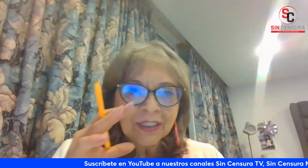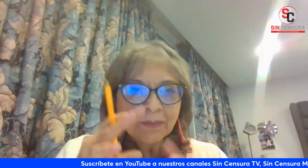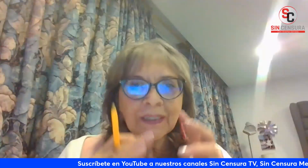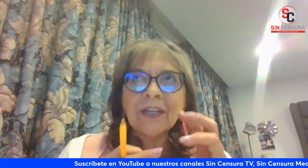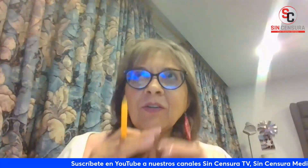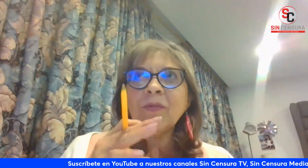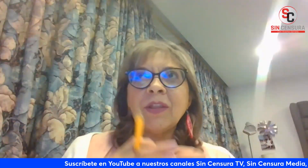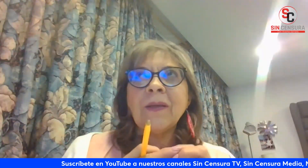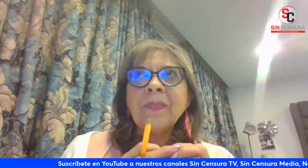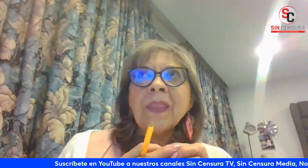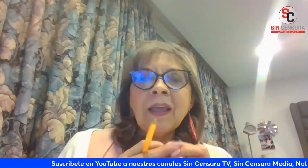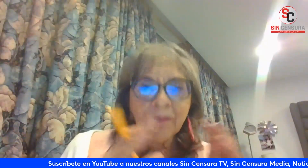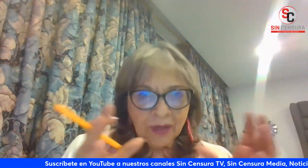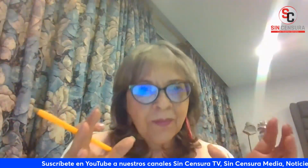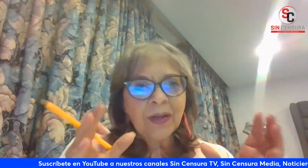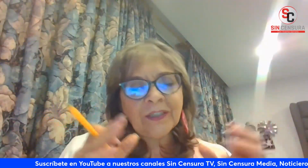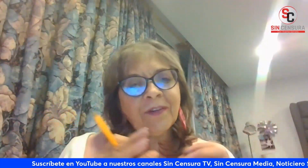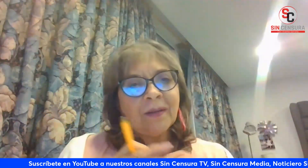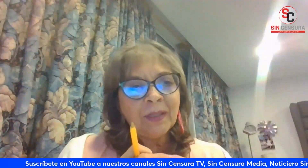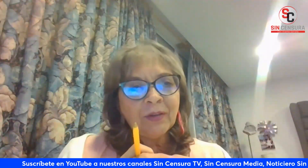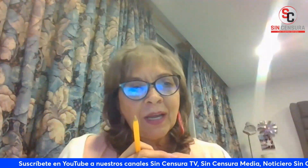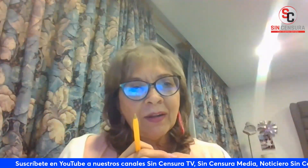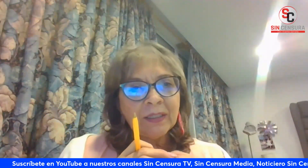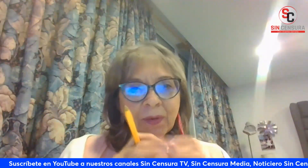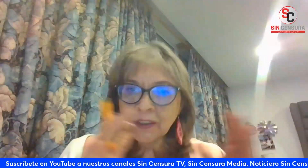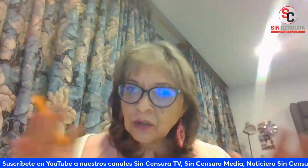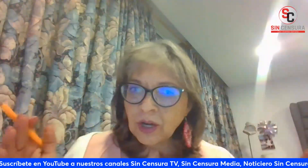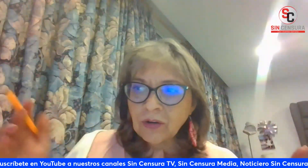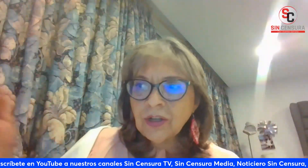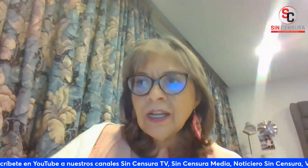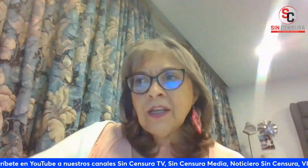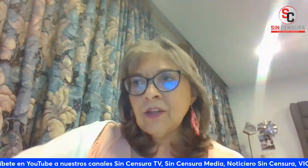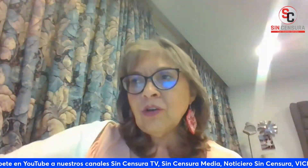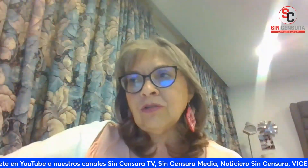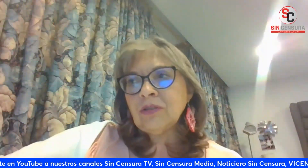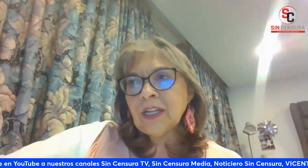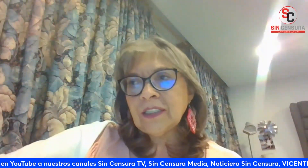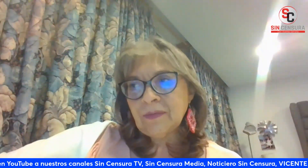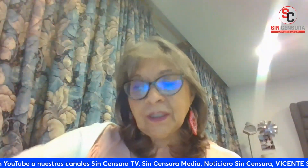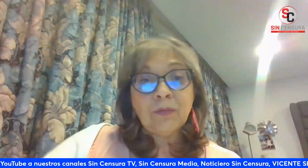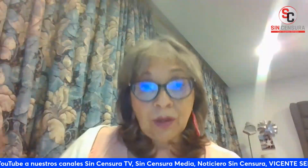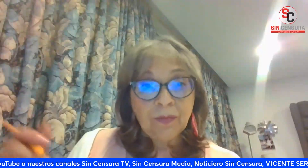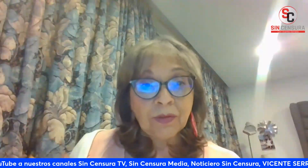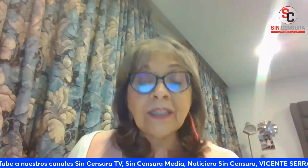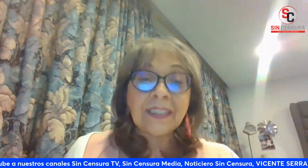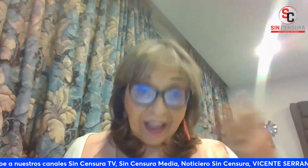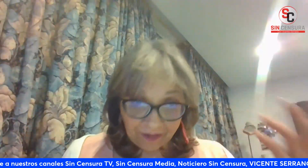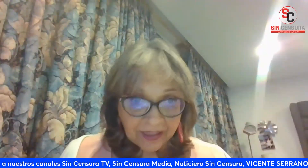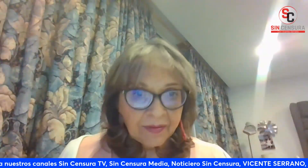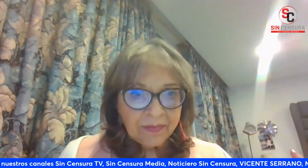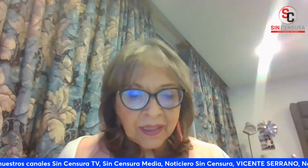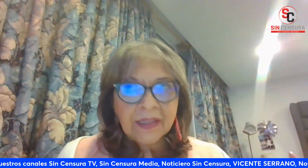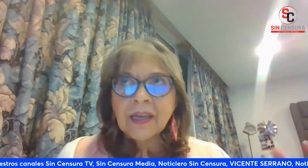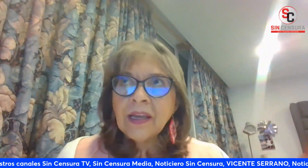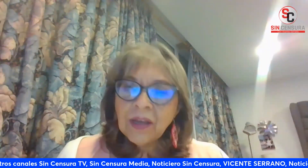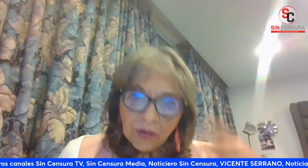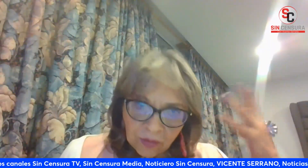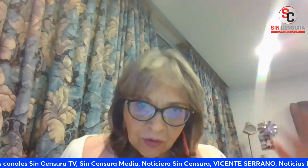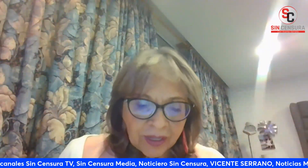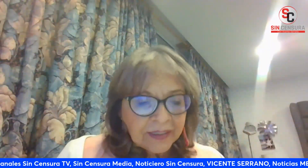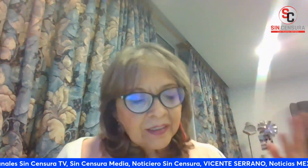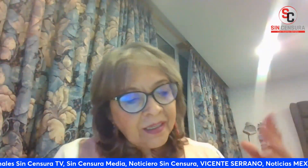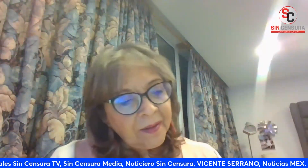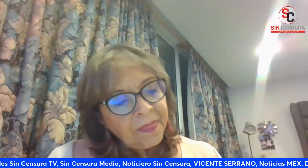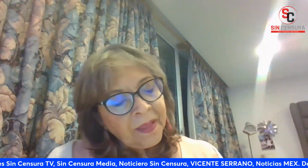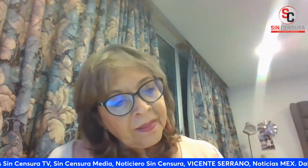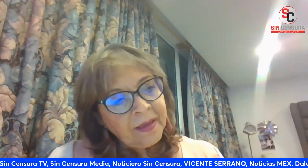que se hace una especie como de, por ejemplo, en este fragmento que acabas de poner, se tocaron 2 o 3 temas muy importantes. Efectivamente,